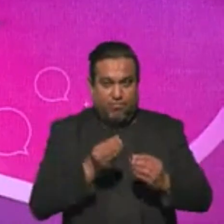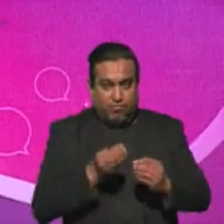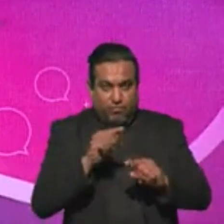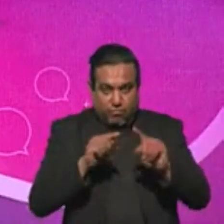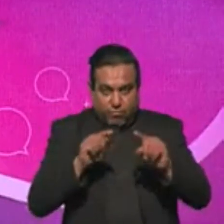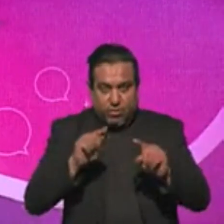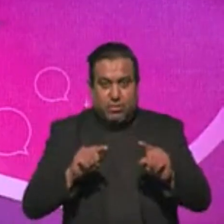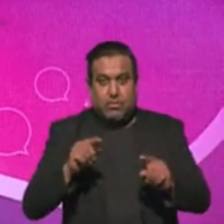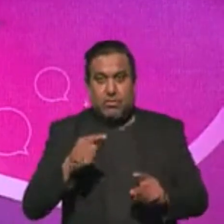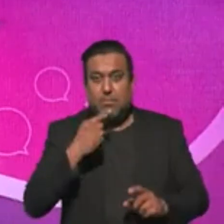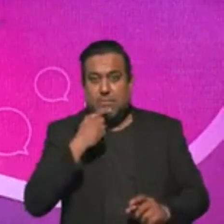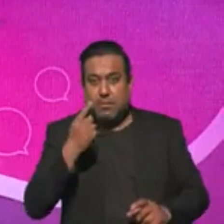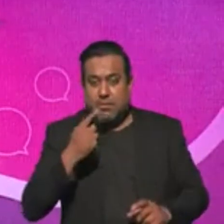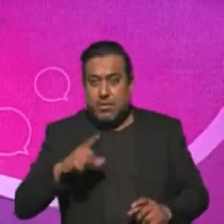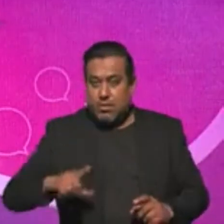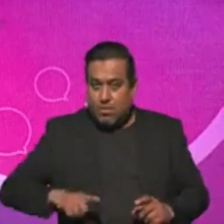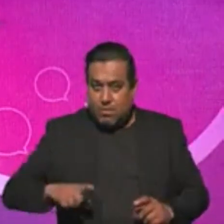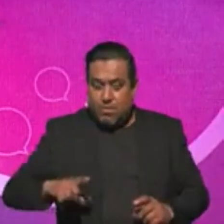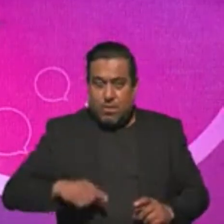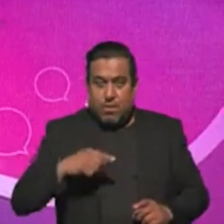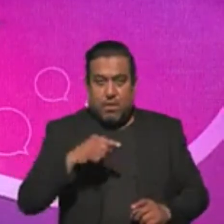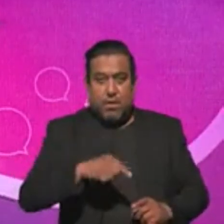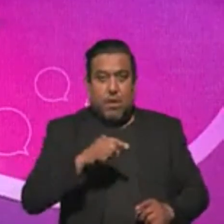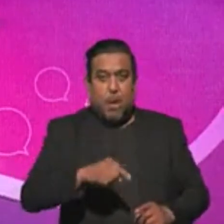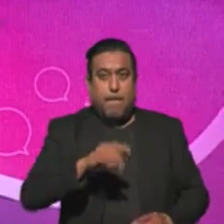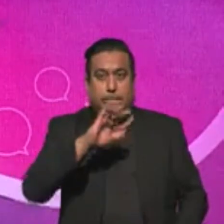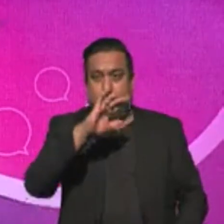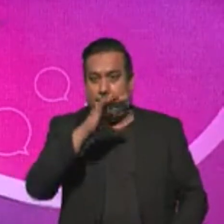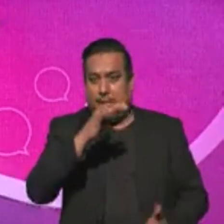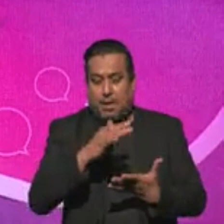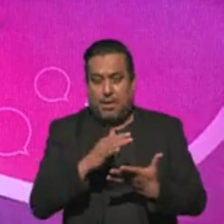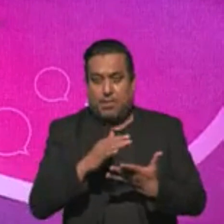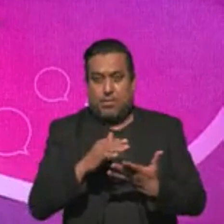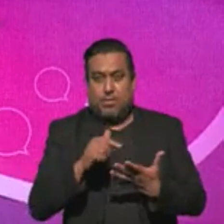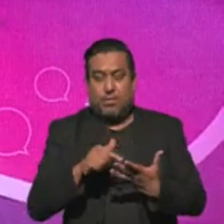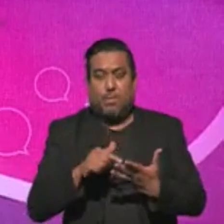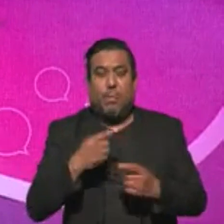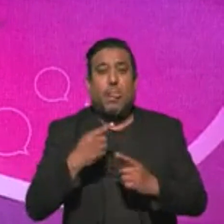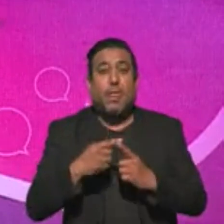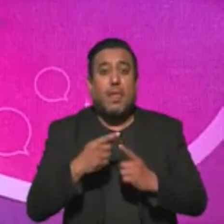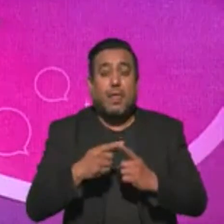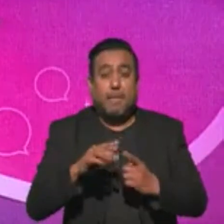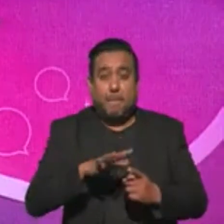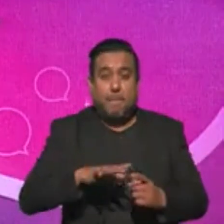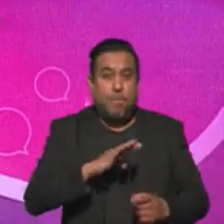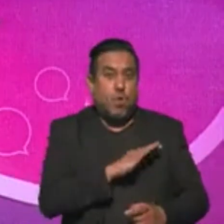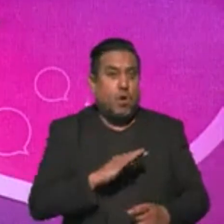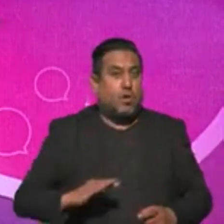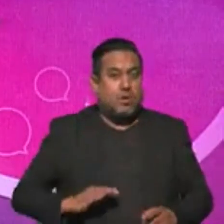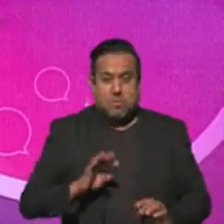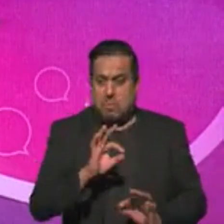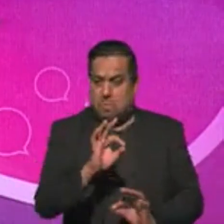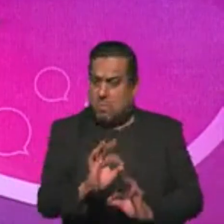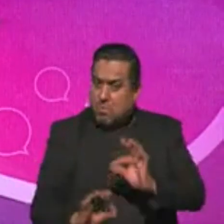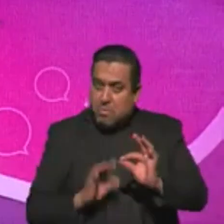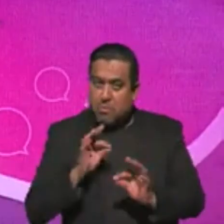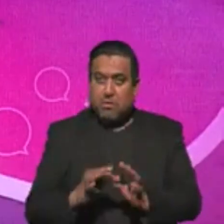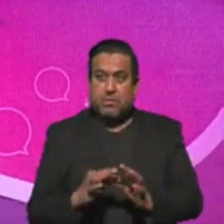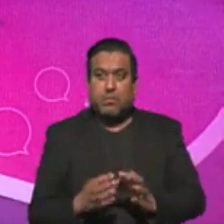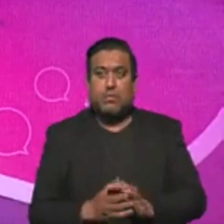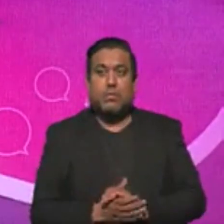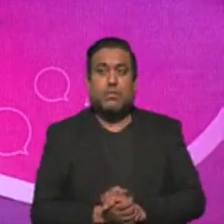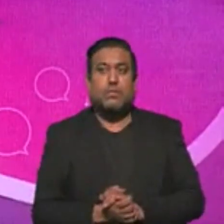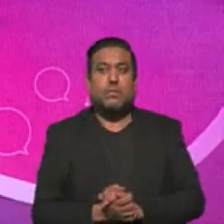gobierno han disminuido todos los delitos que son competencia del municipio